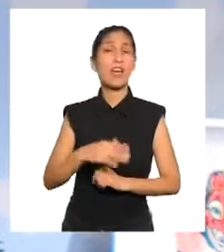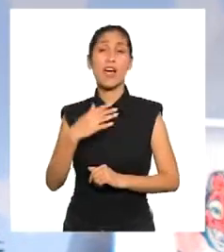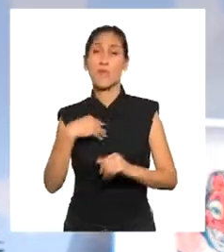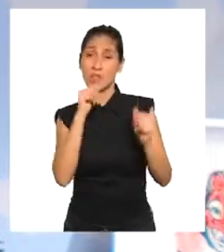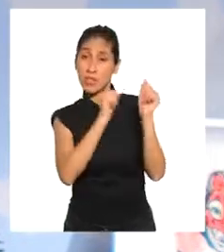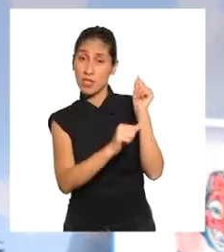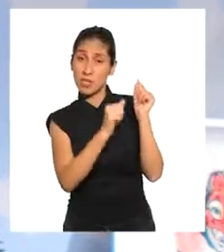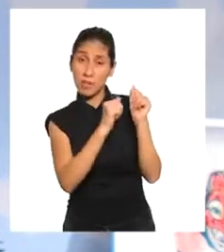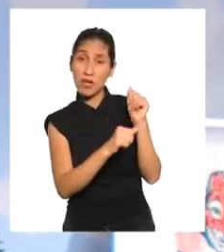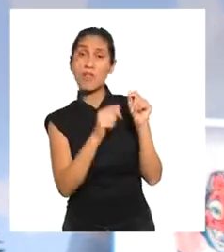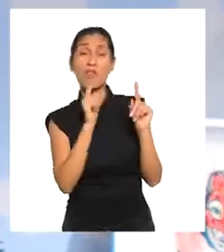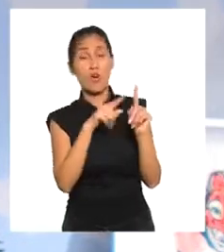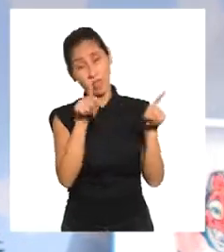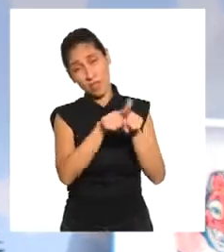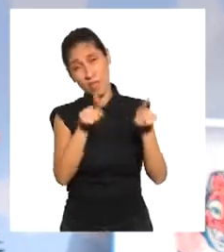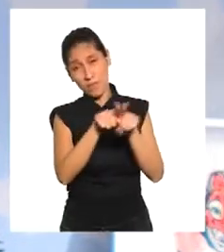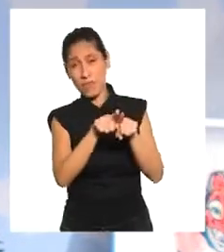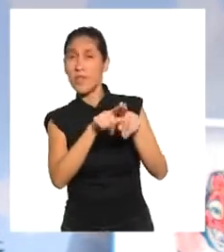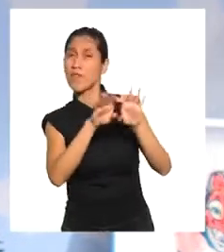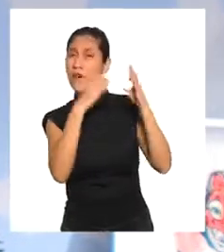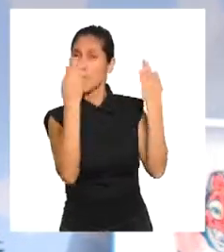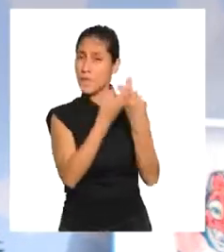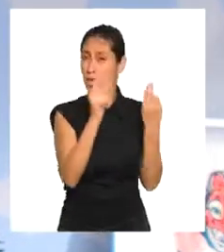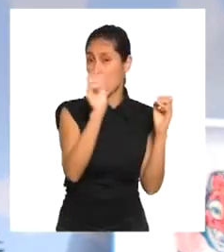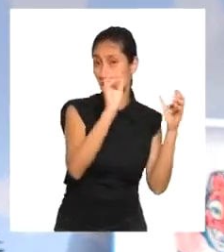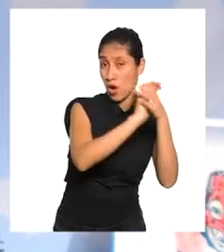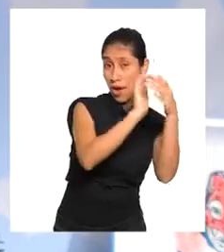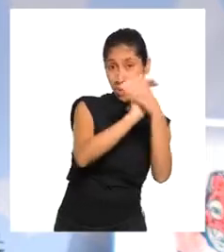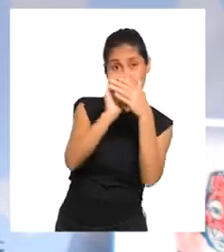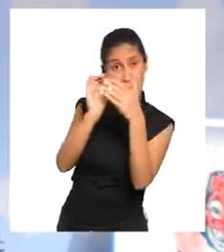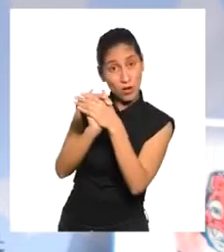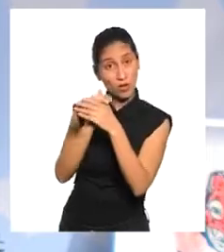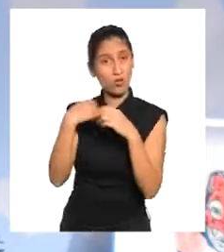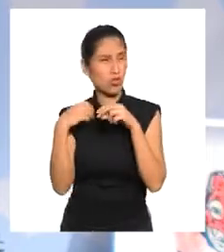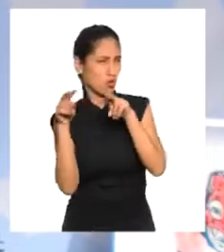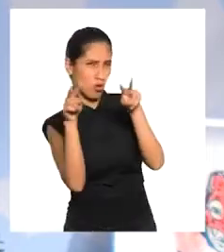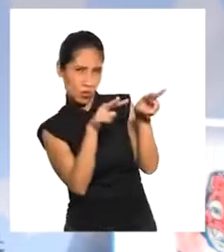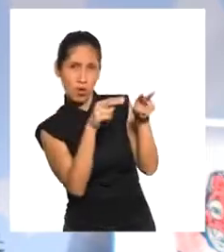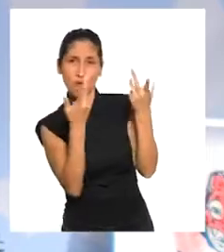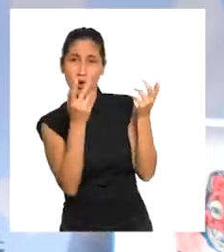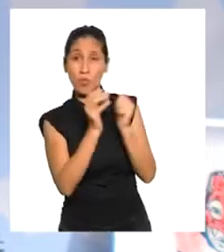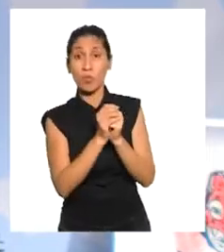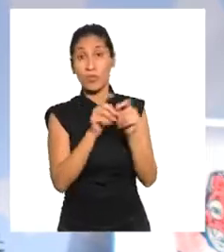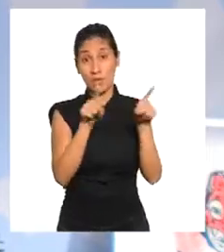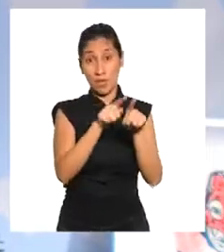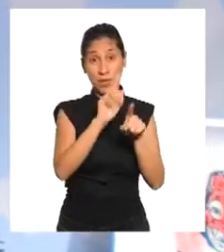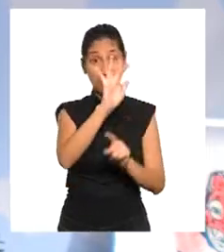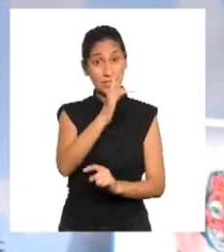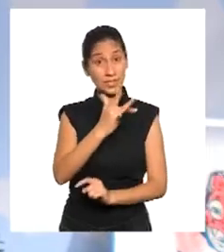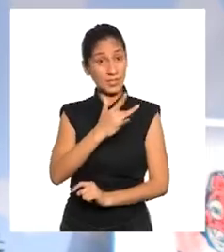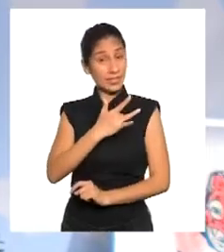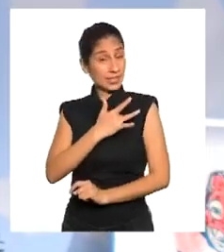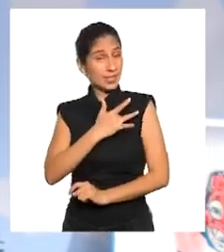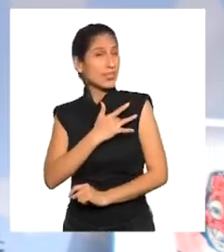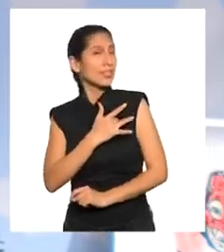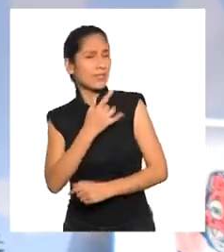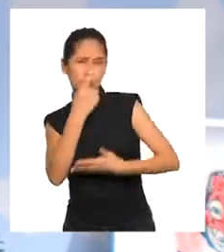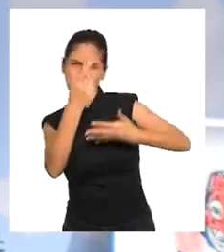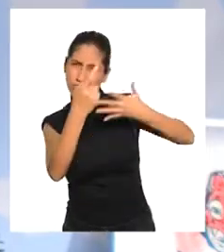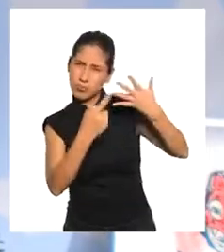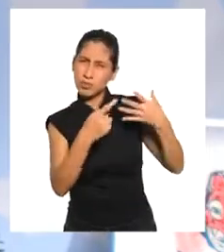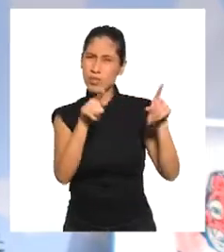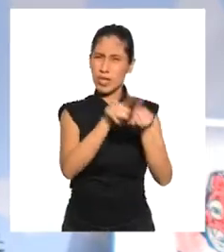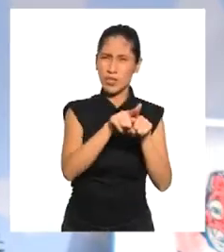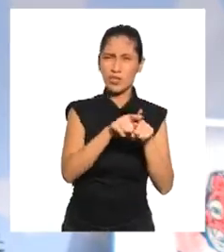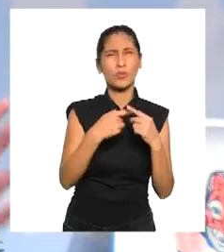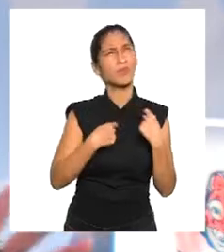diario en mi familia o amistades. Así como las personas somos diferentes, las manifestaciones de nuestras emociones también. Esto me